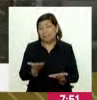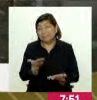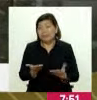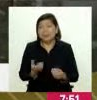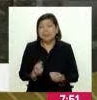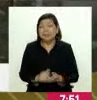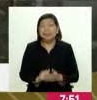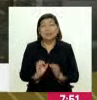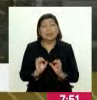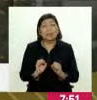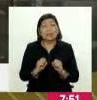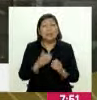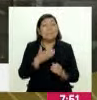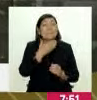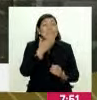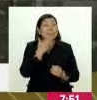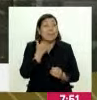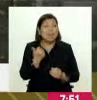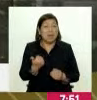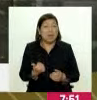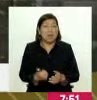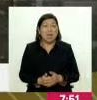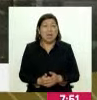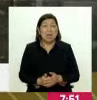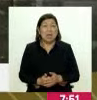la cual pretendemos mejorar un poco